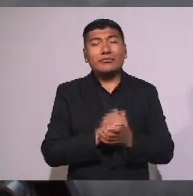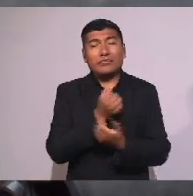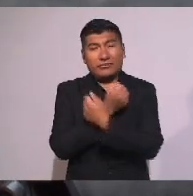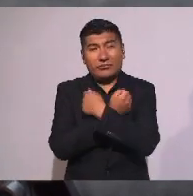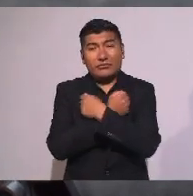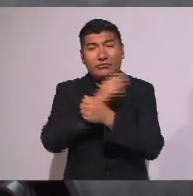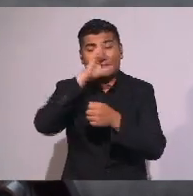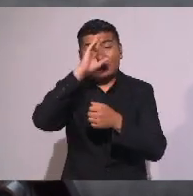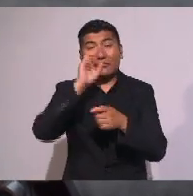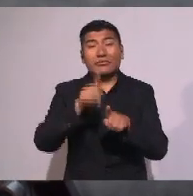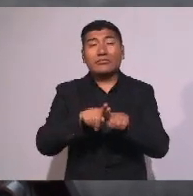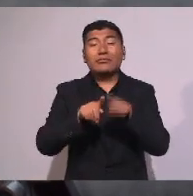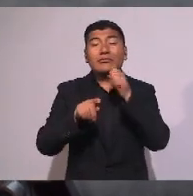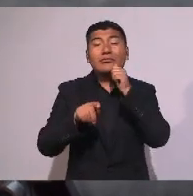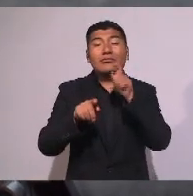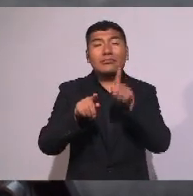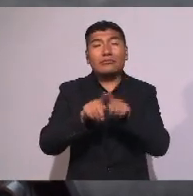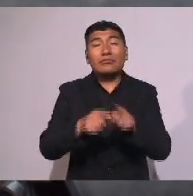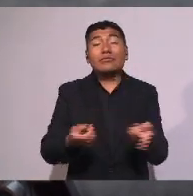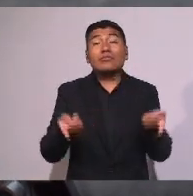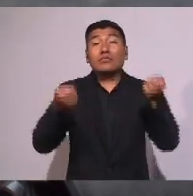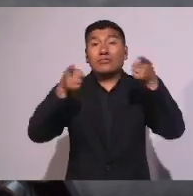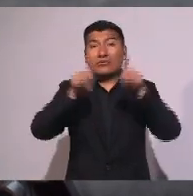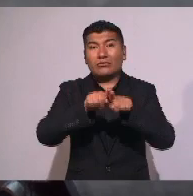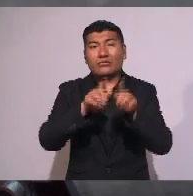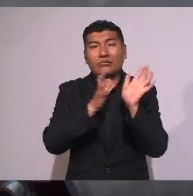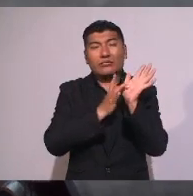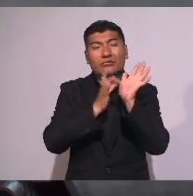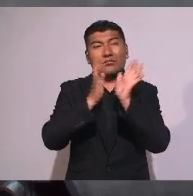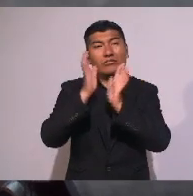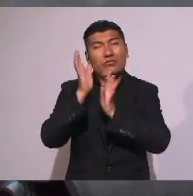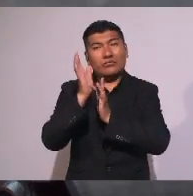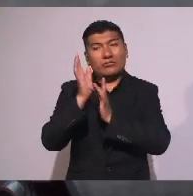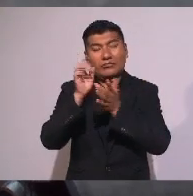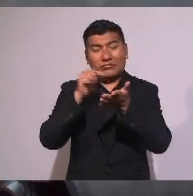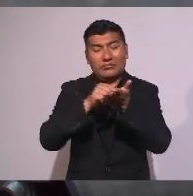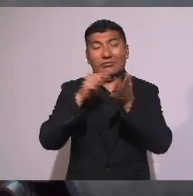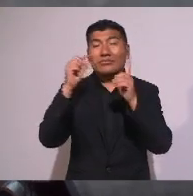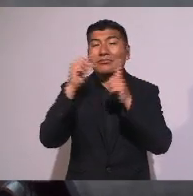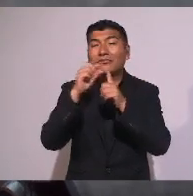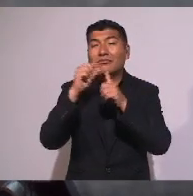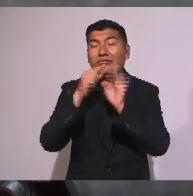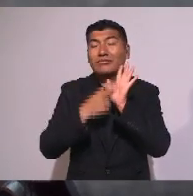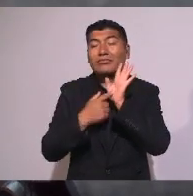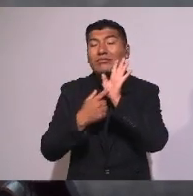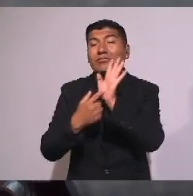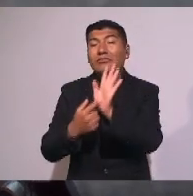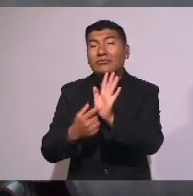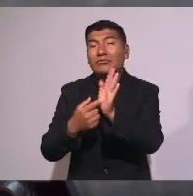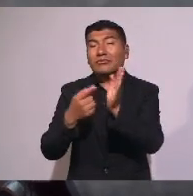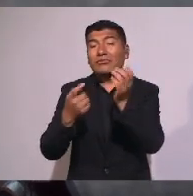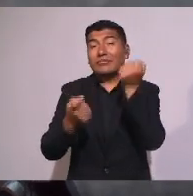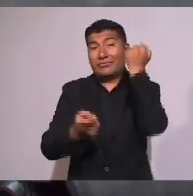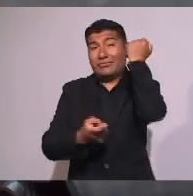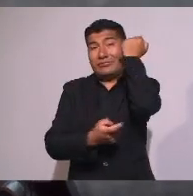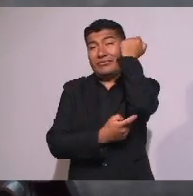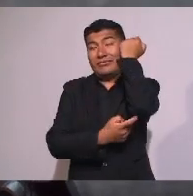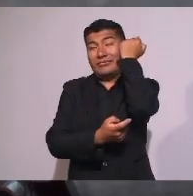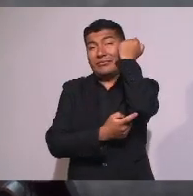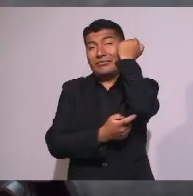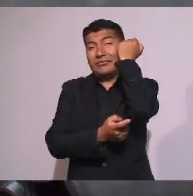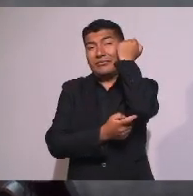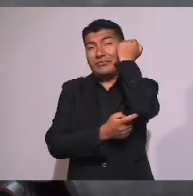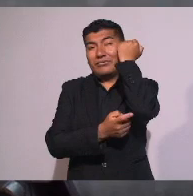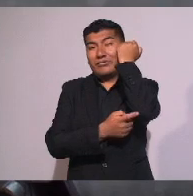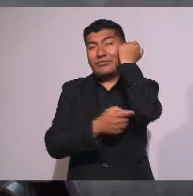Queridos hermanos, cuando Jesús en el Evangelio nos muestra las tentaciones